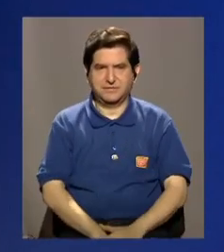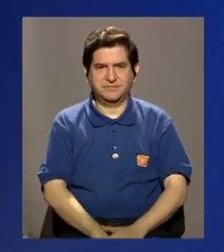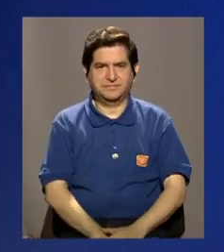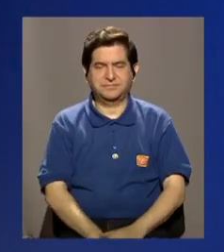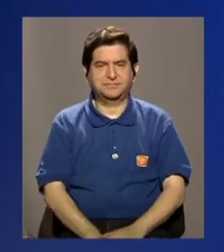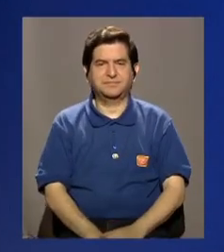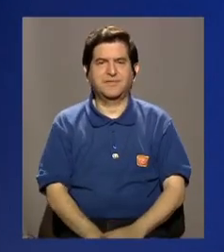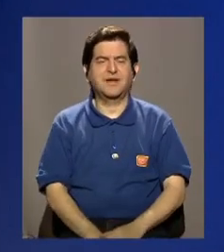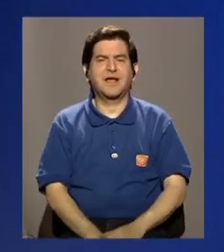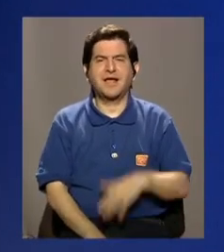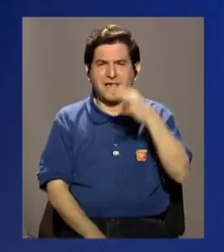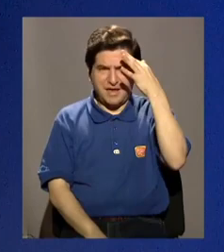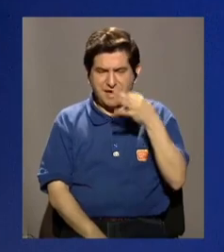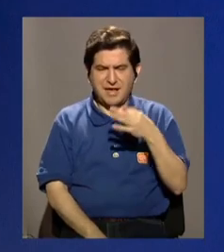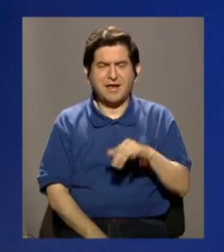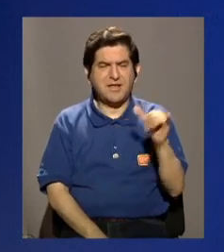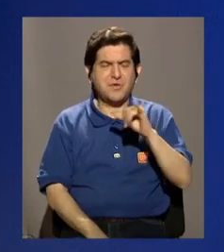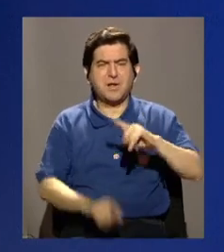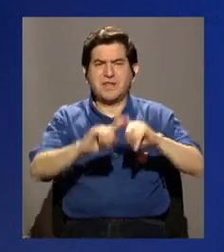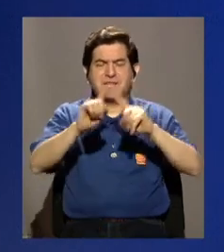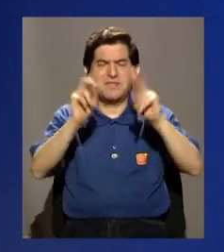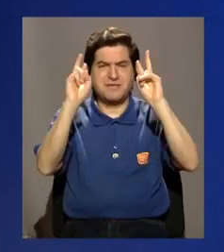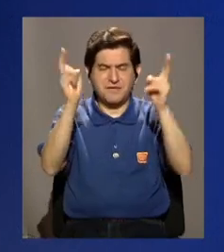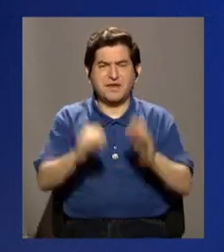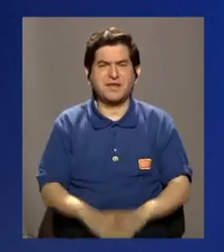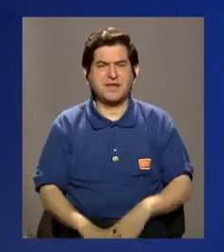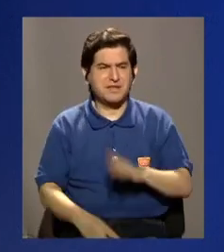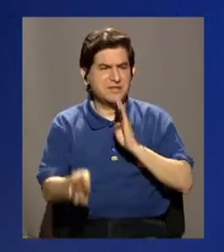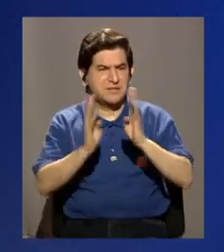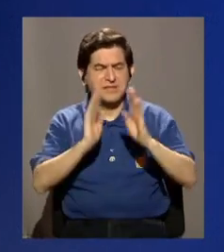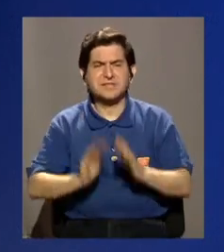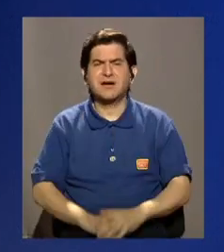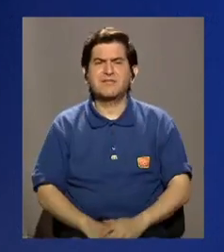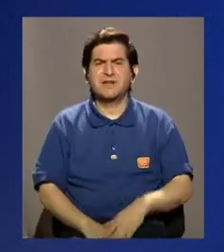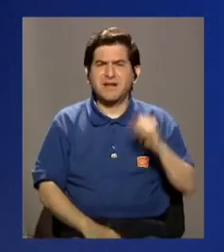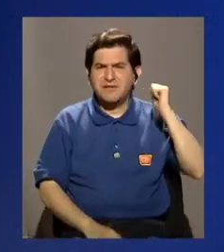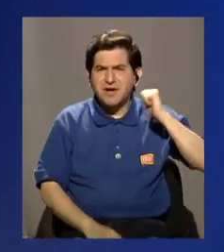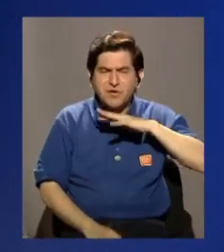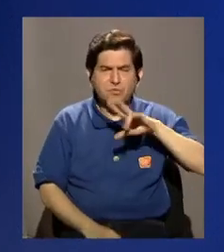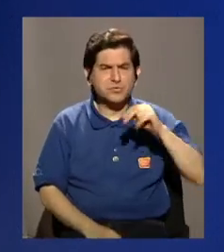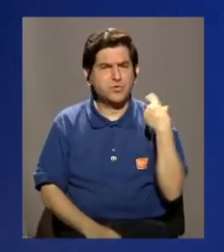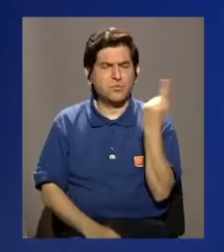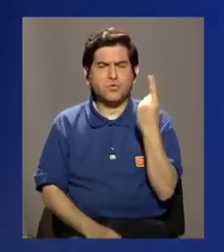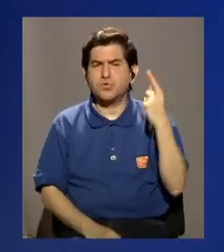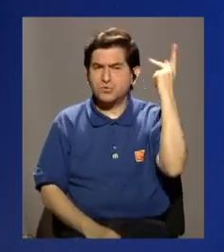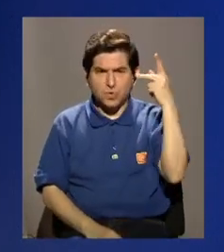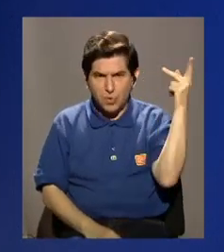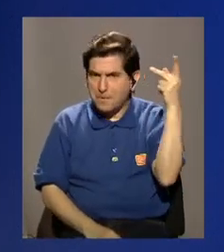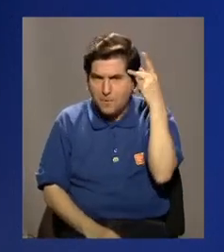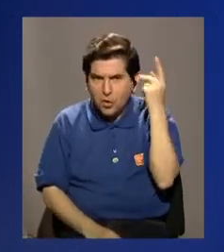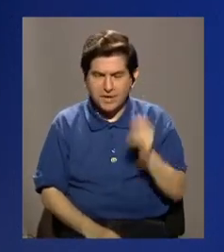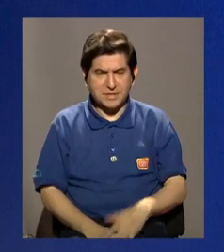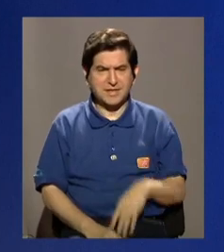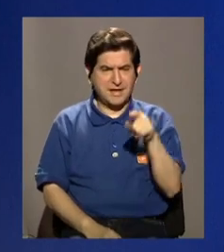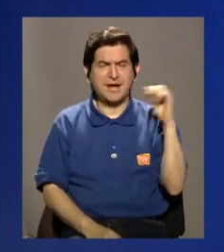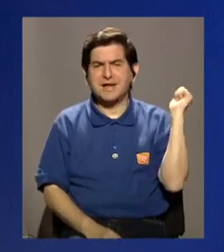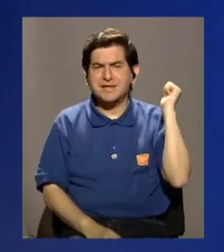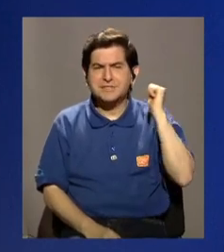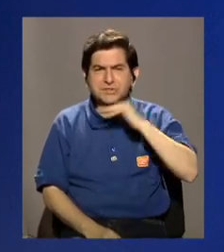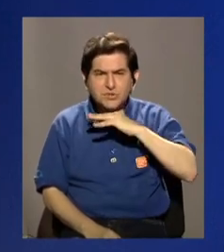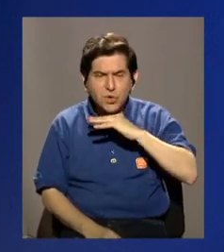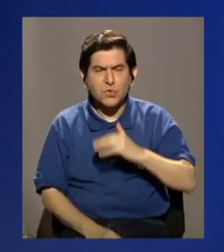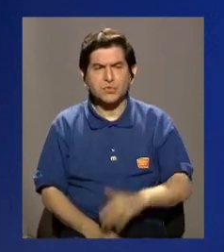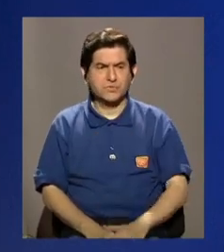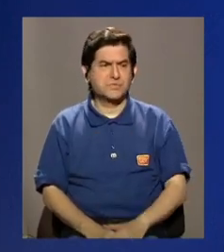que tiene muchos también cuando cuando se habla de corrupción no es sólo la corrupción política realmente es una corrupción